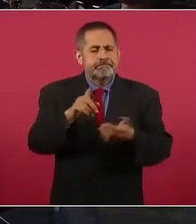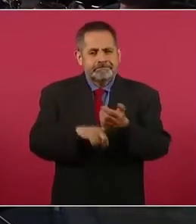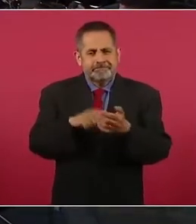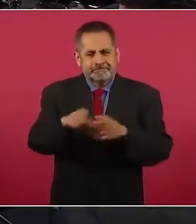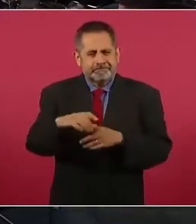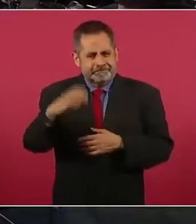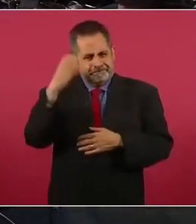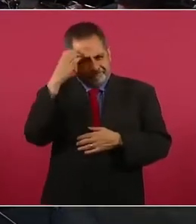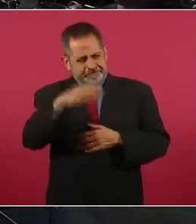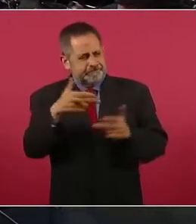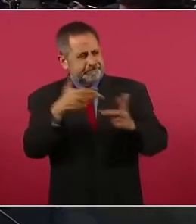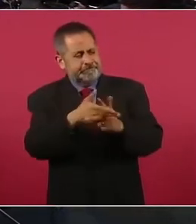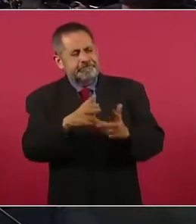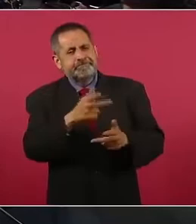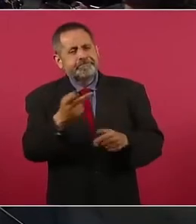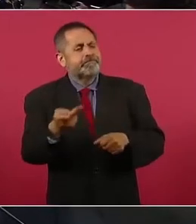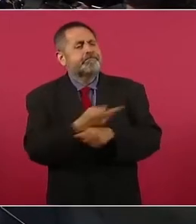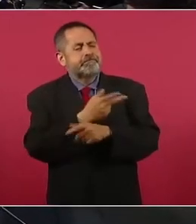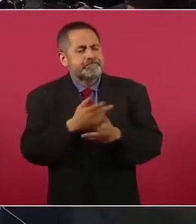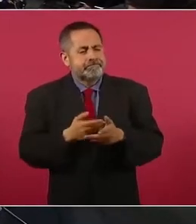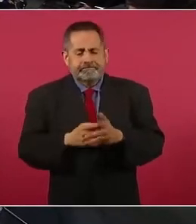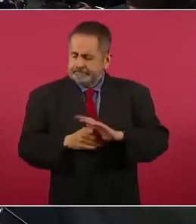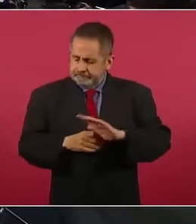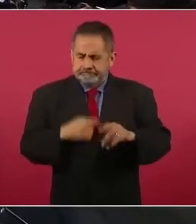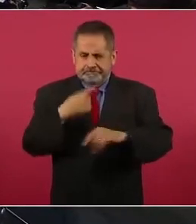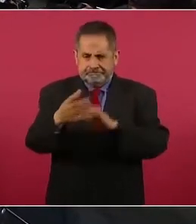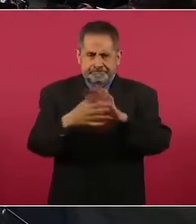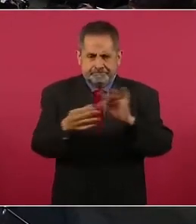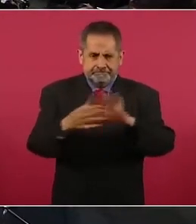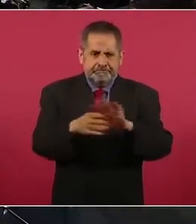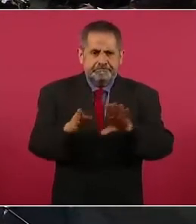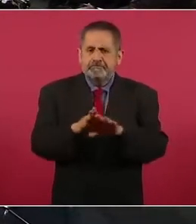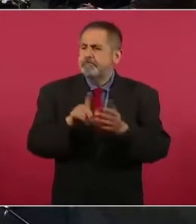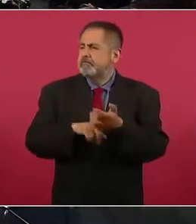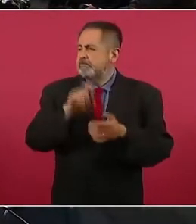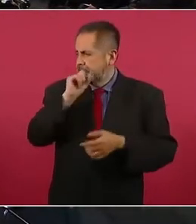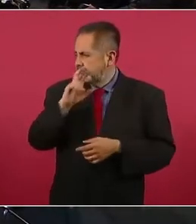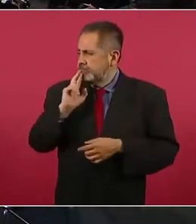este crimen, ¿sí? Y también lo de,